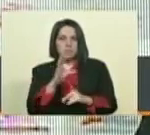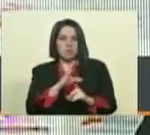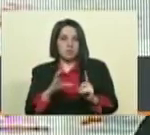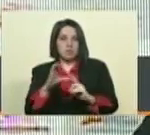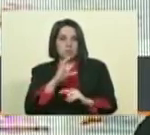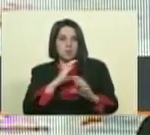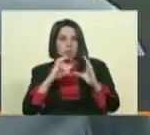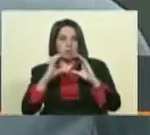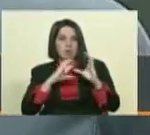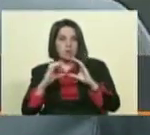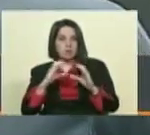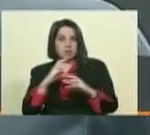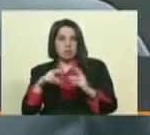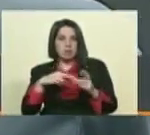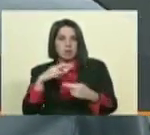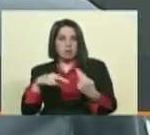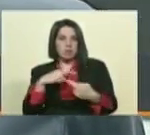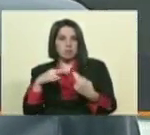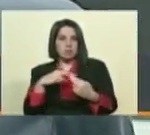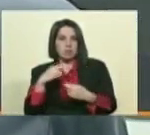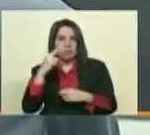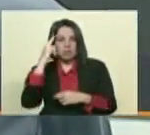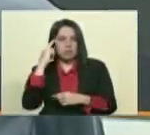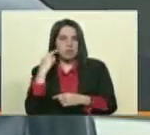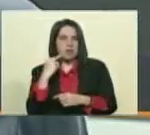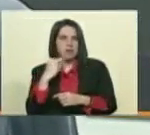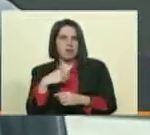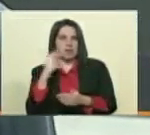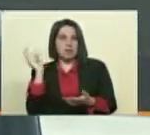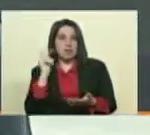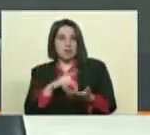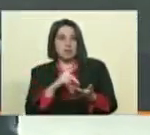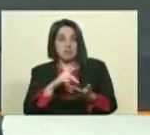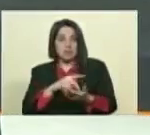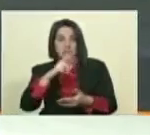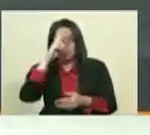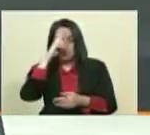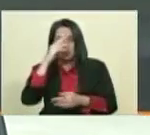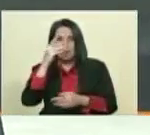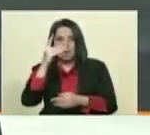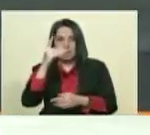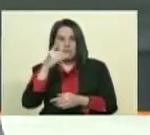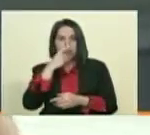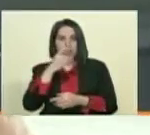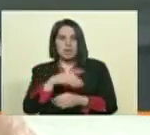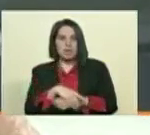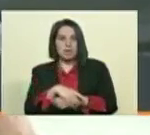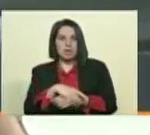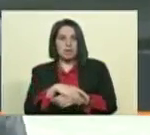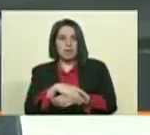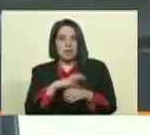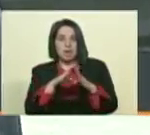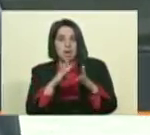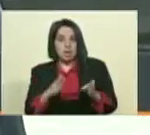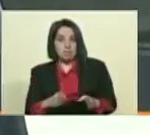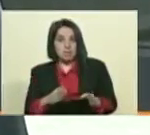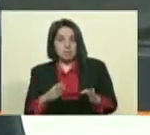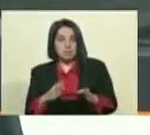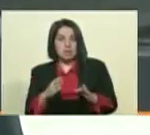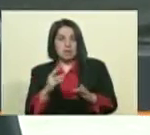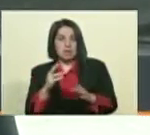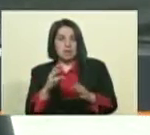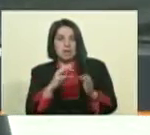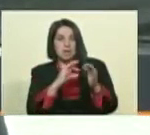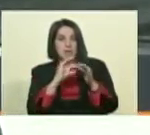y Comunicación de la Revolución Bolivariana. Está llegando a República Dominicana, de la mesa de diálogo. ¿Pudiéramos informar de